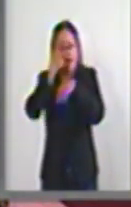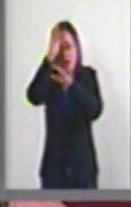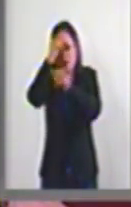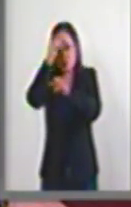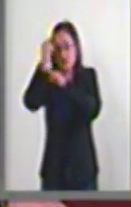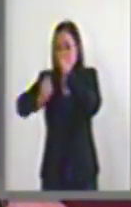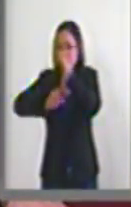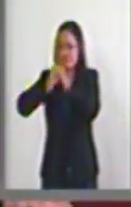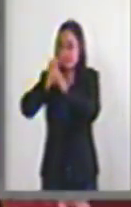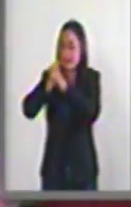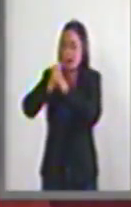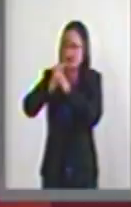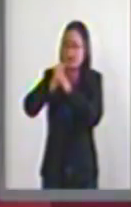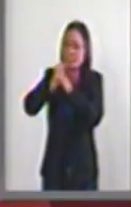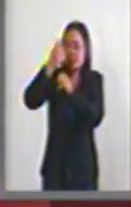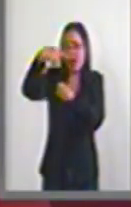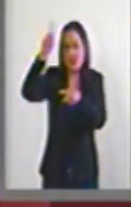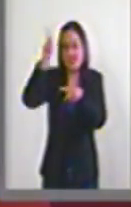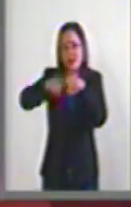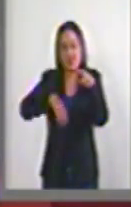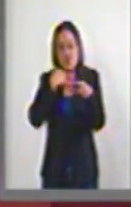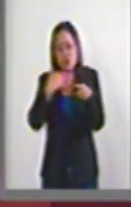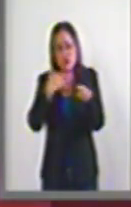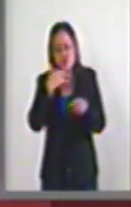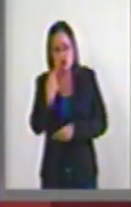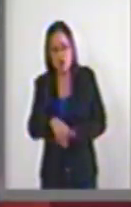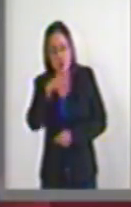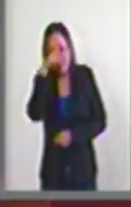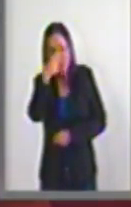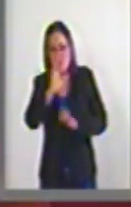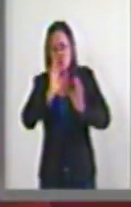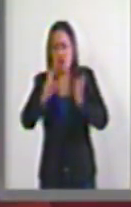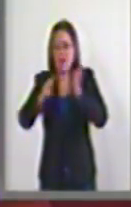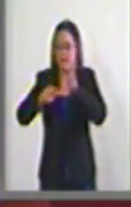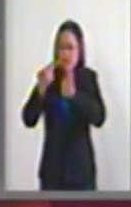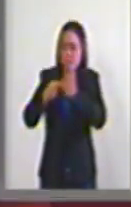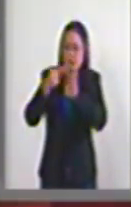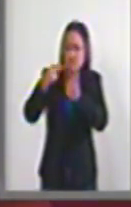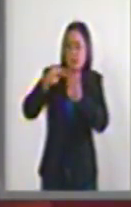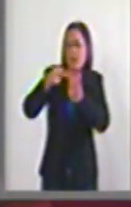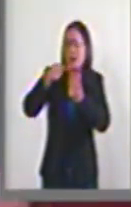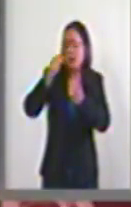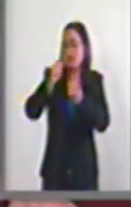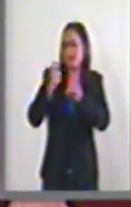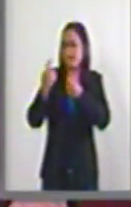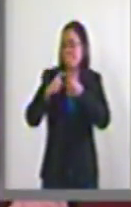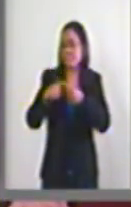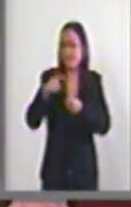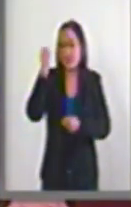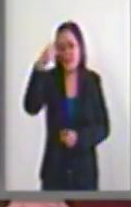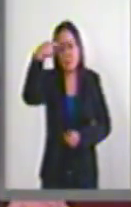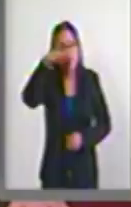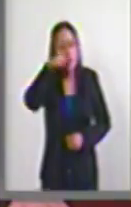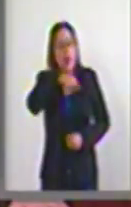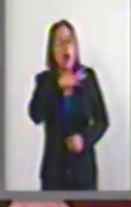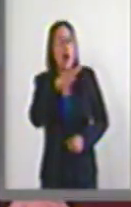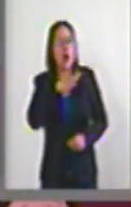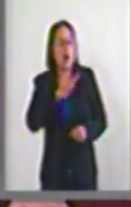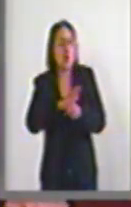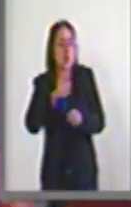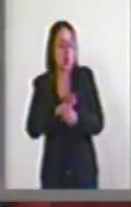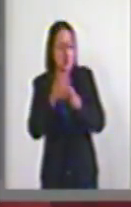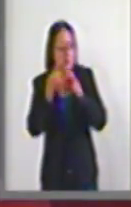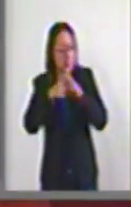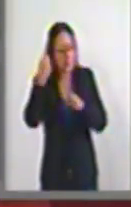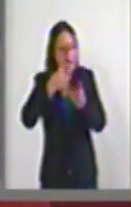internacionales contra la corrupción y uno de los precursores en permitir el acceso a la información pública.